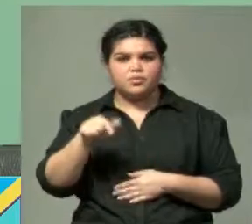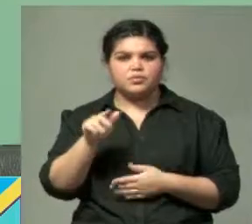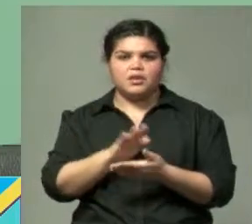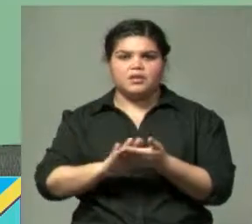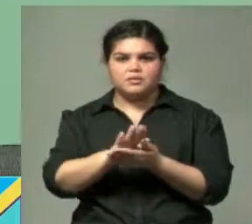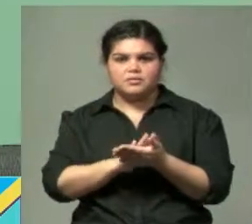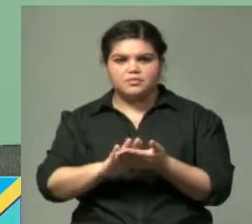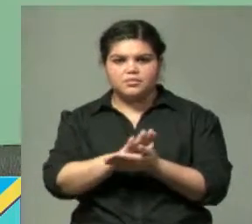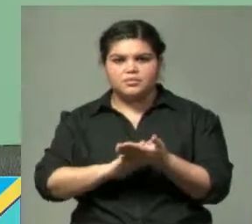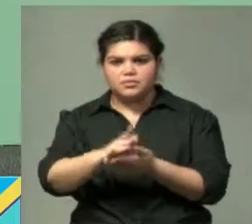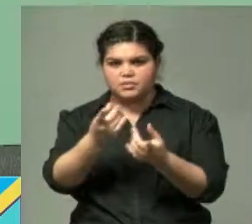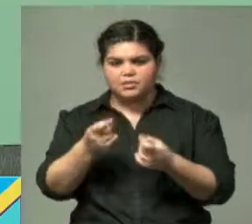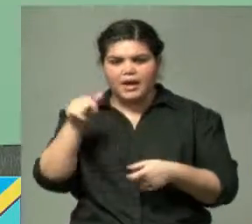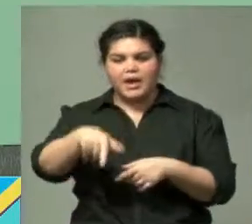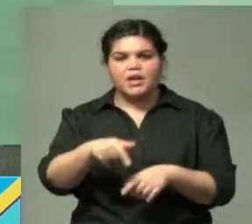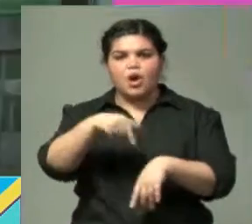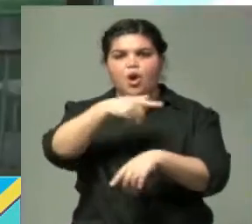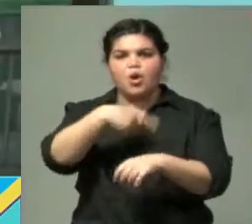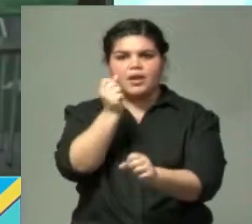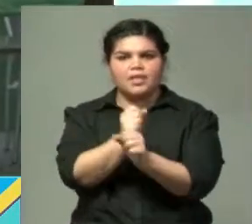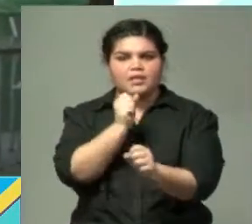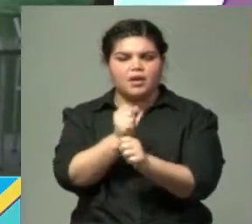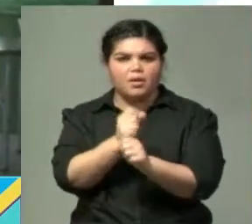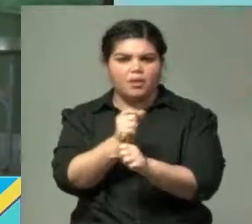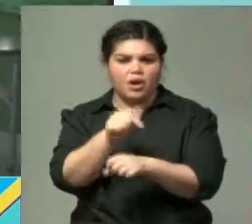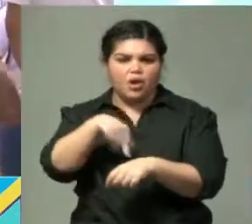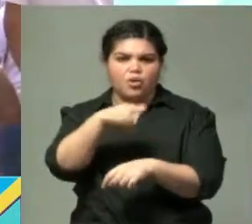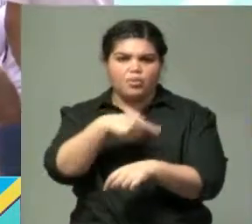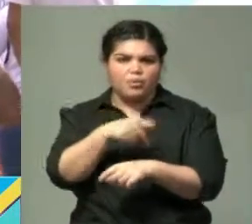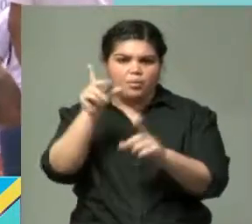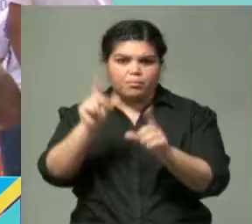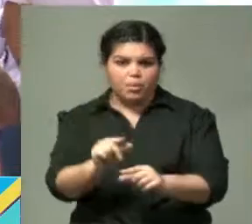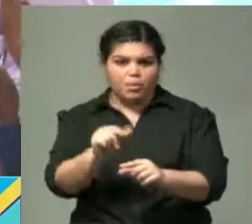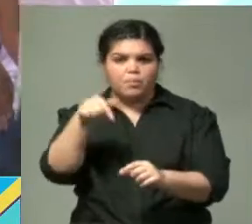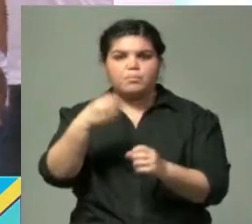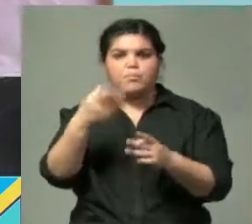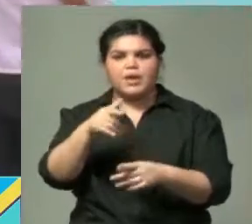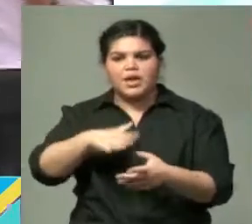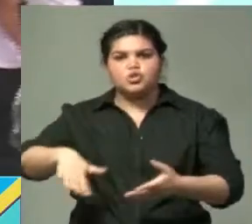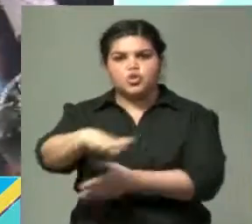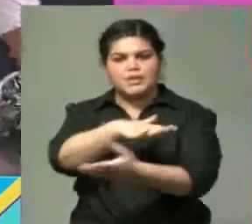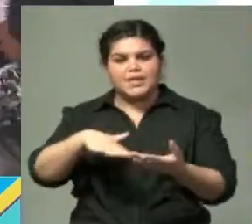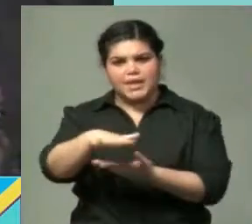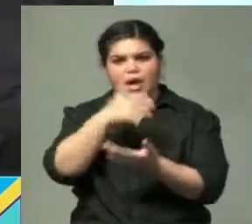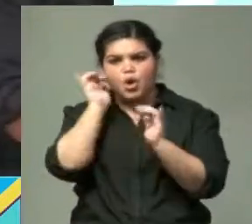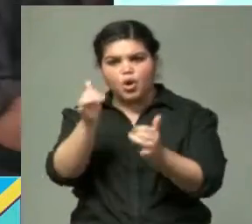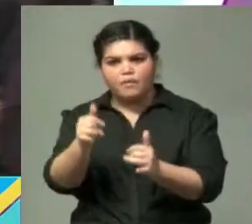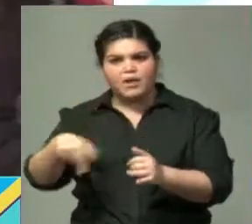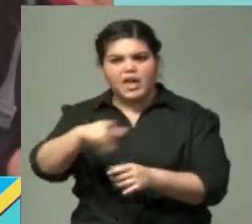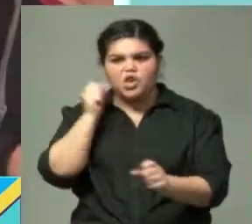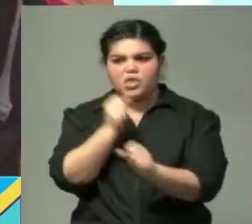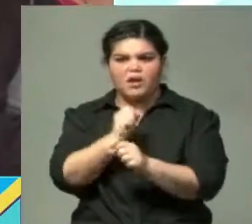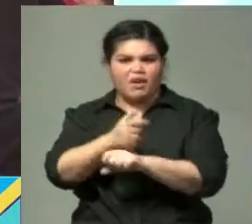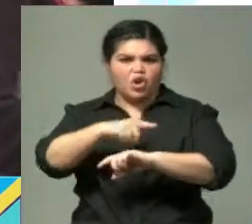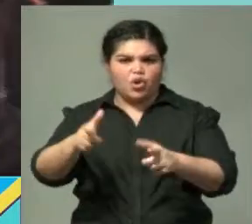que repartir las horas de trabajo, ¿no? Porque si no estamos condenando a un sector muy grande de la sociedad y sobre todo de la juventud a que no tenga